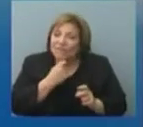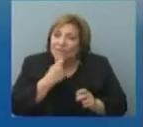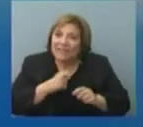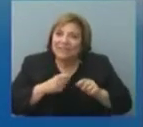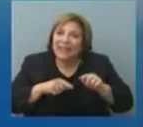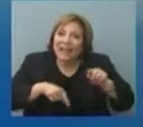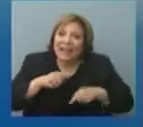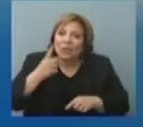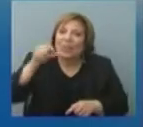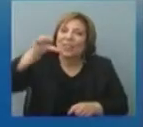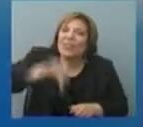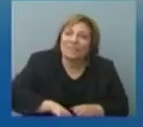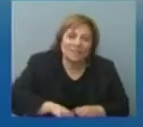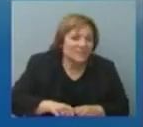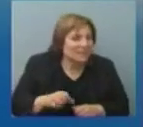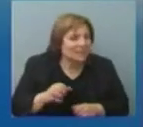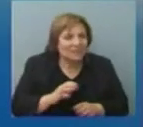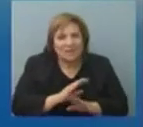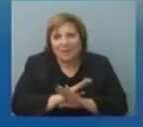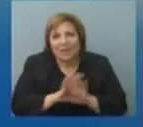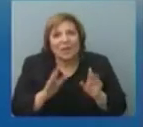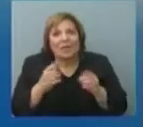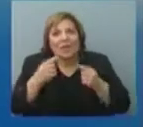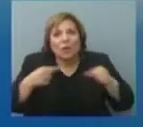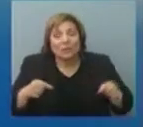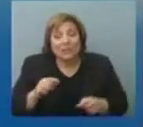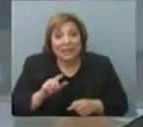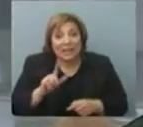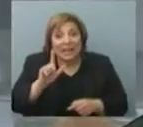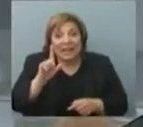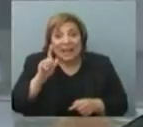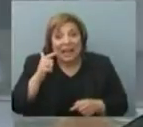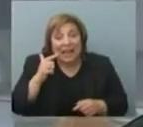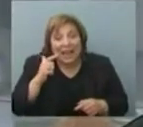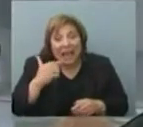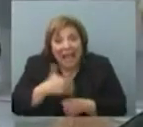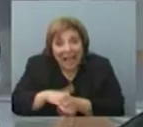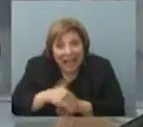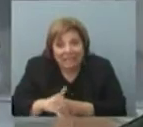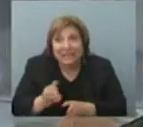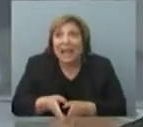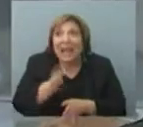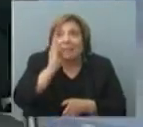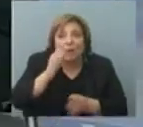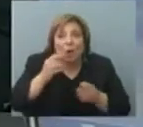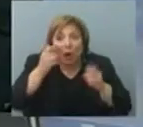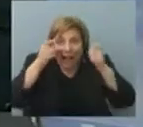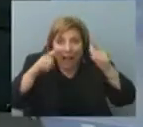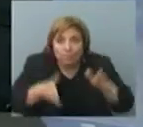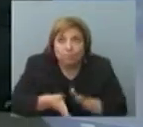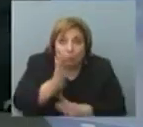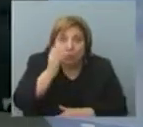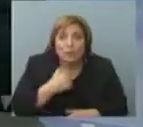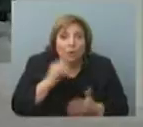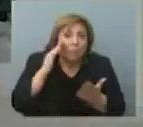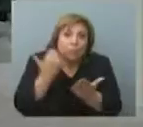y un déficit terrible en cosas que son muy sensibles las calles y los caminos campañas nosotros